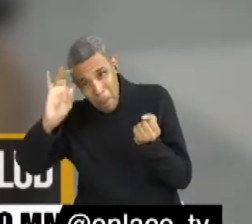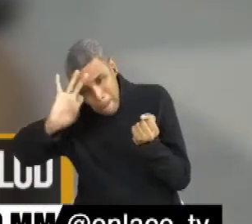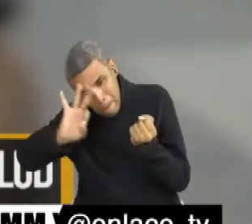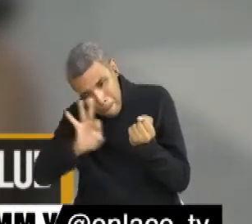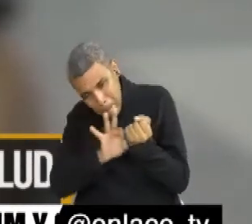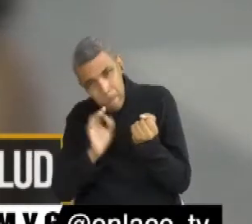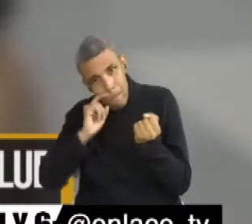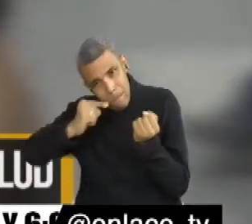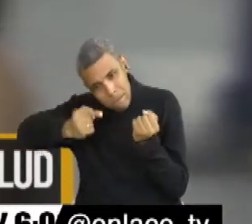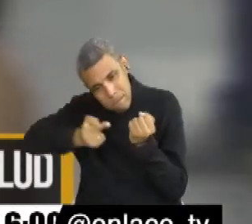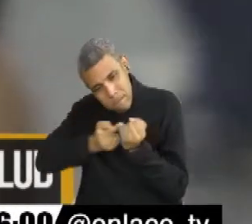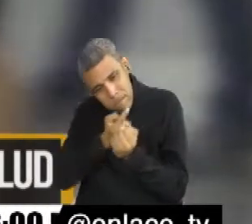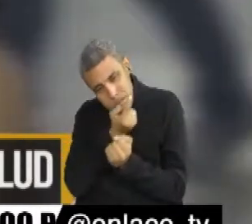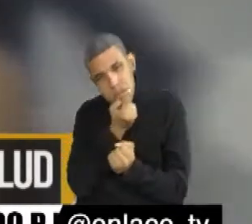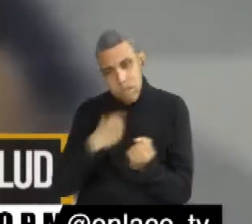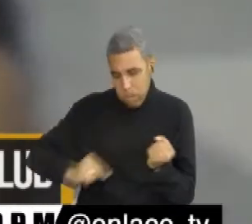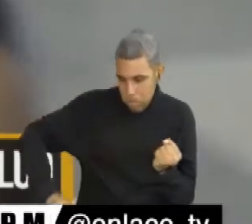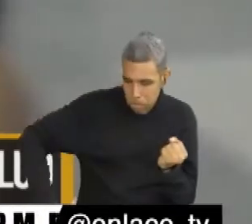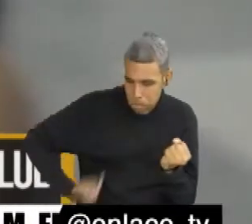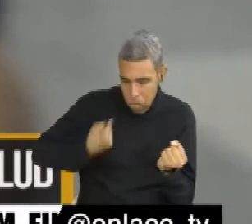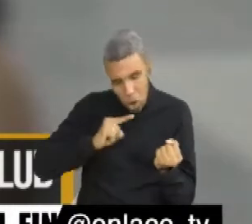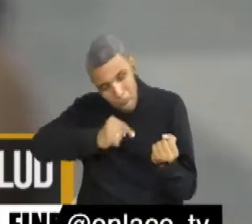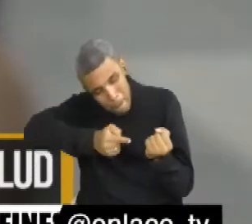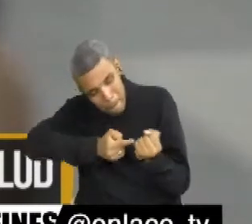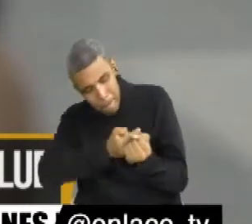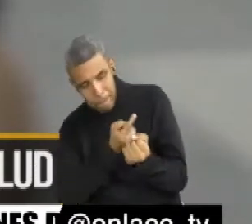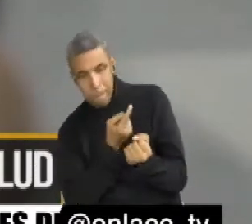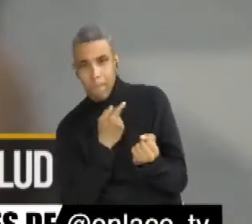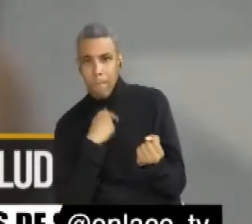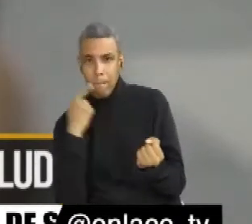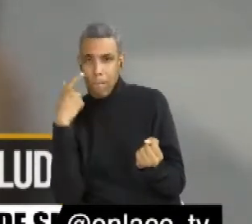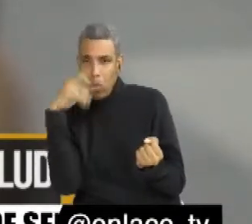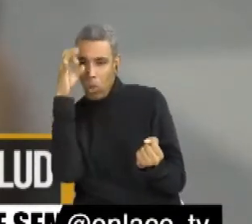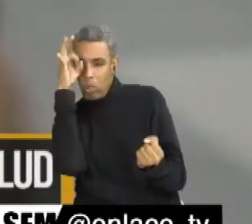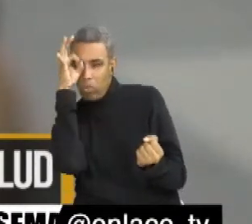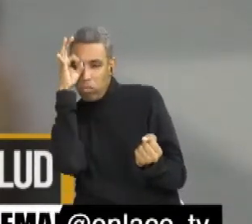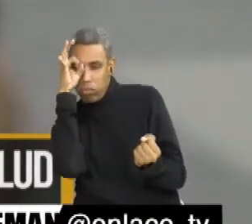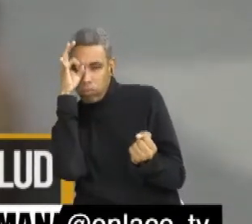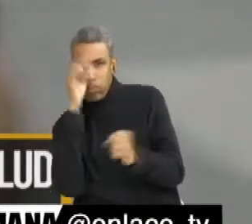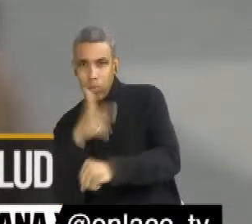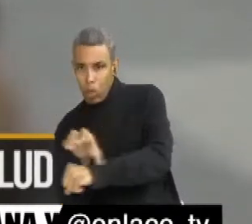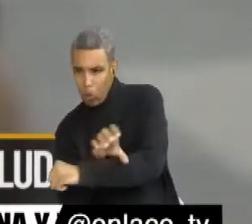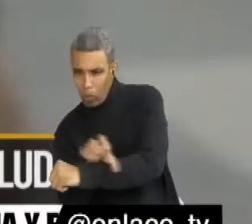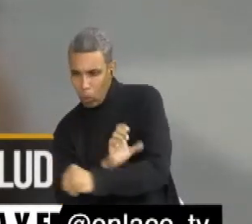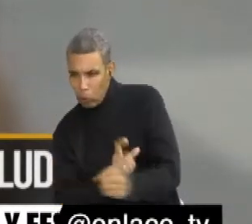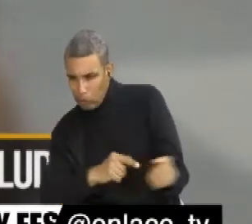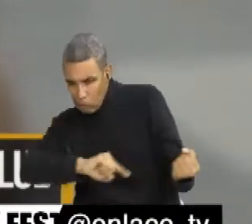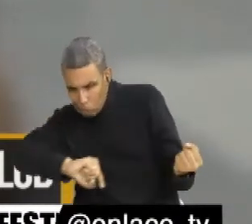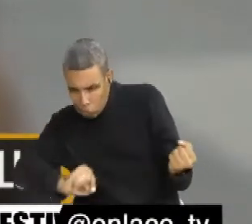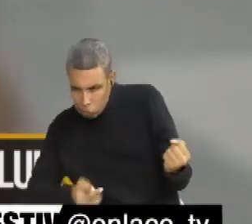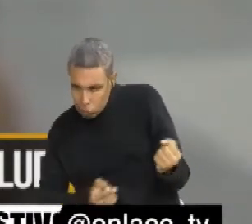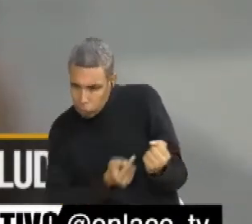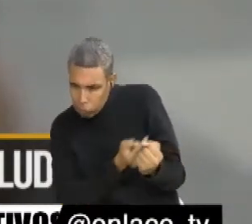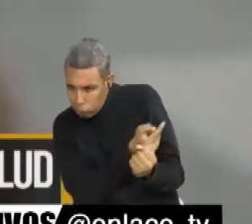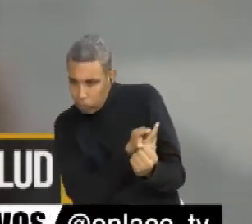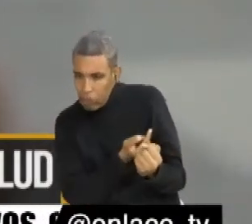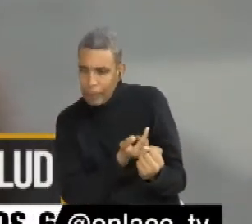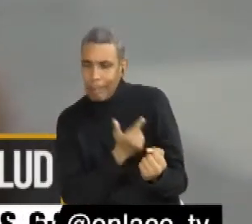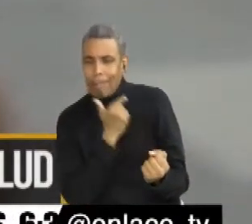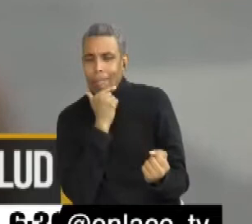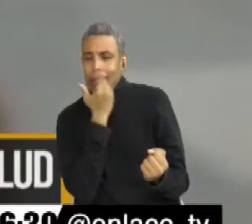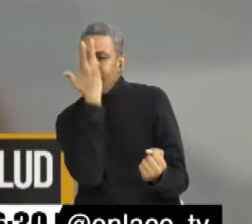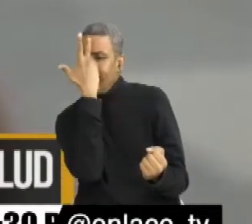como mínimo son 3 cirugías del tratamiento, máximo son muchas más. Entonces, dependiendo de esos exámenes,